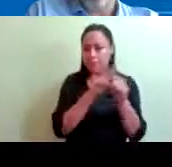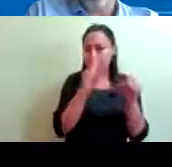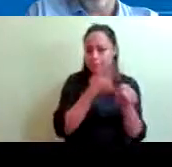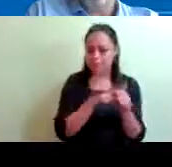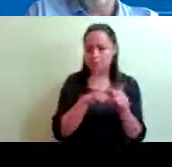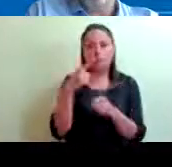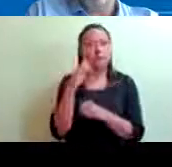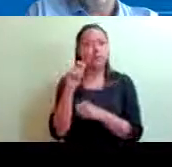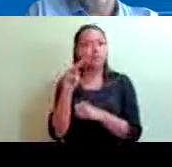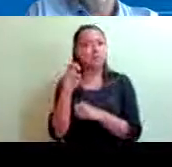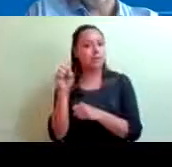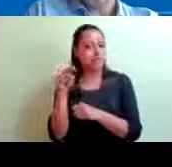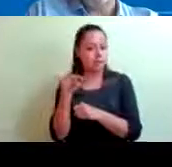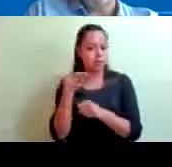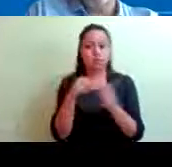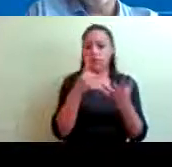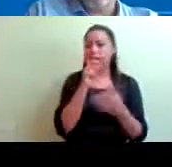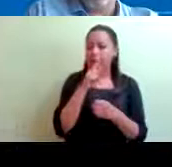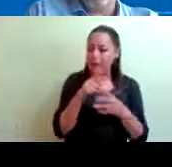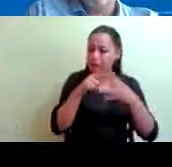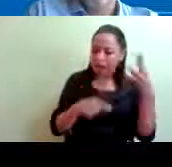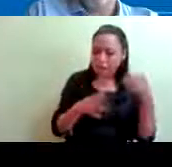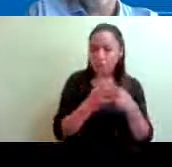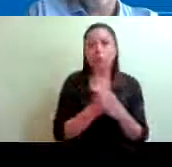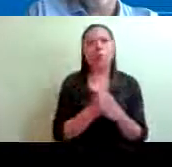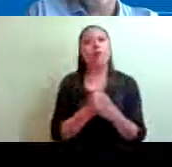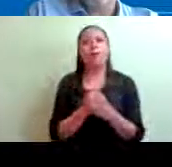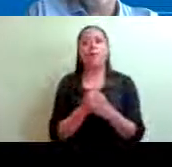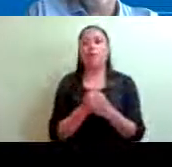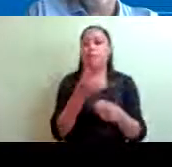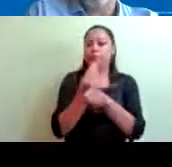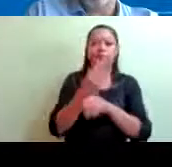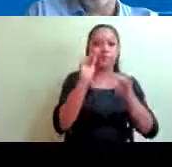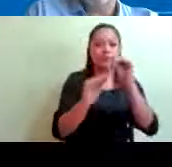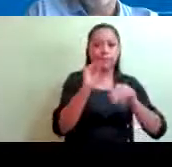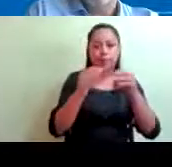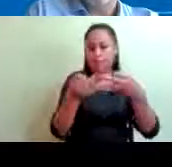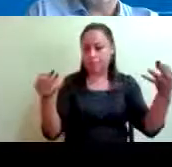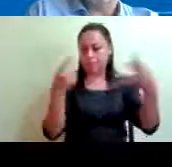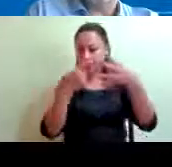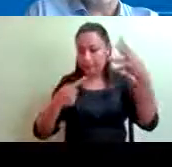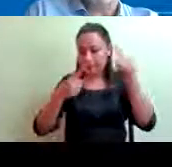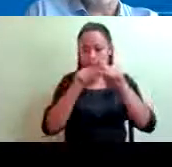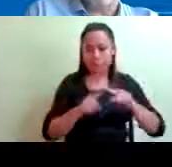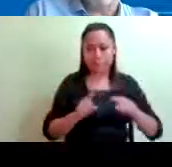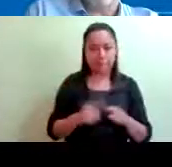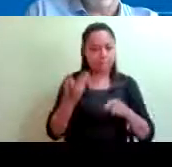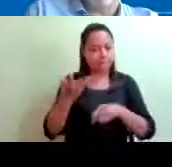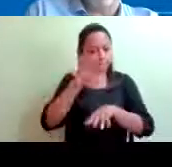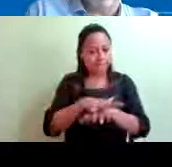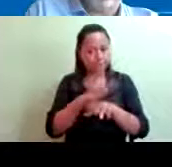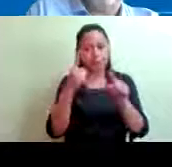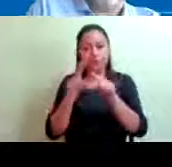los acuíferos, la restauración de las tierras y las cuencas hidrográficas degradadas, y la incorporación